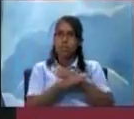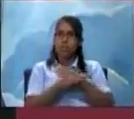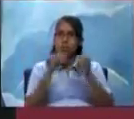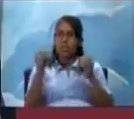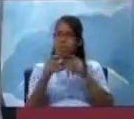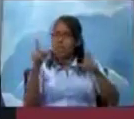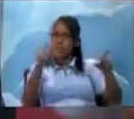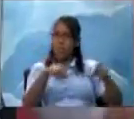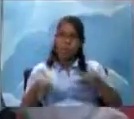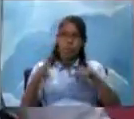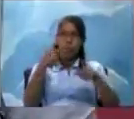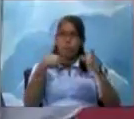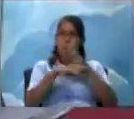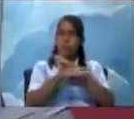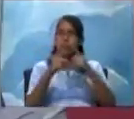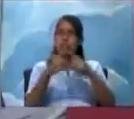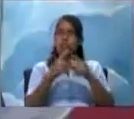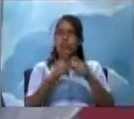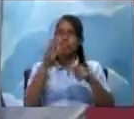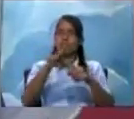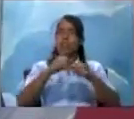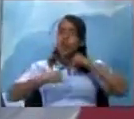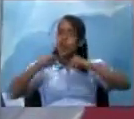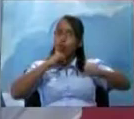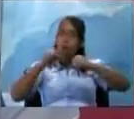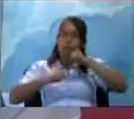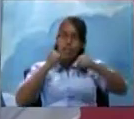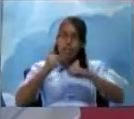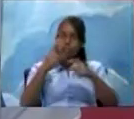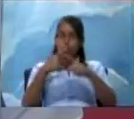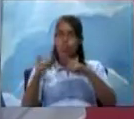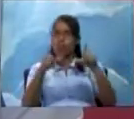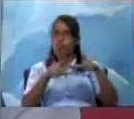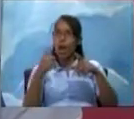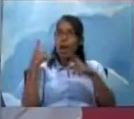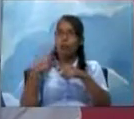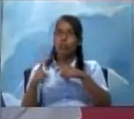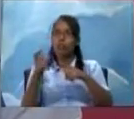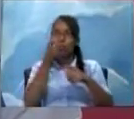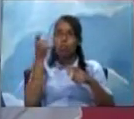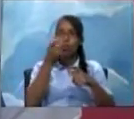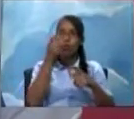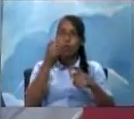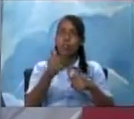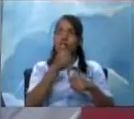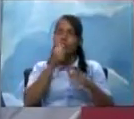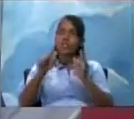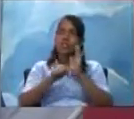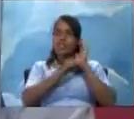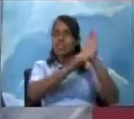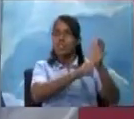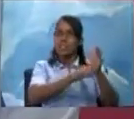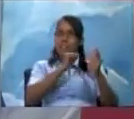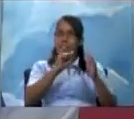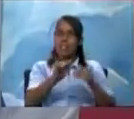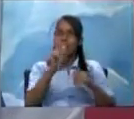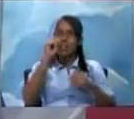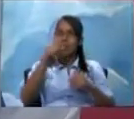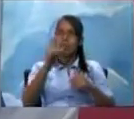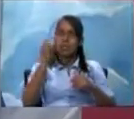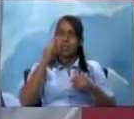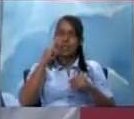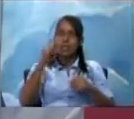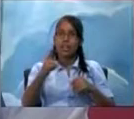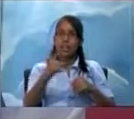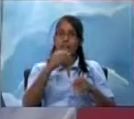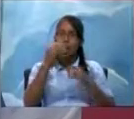hacia aquel estadio, vámonos para acá, vámonos para allá. Y andan corriendo de un lado a otro buscando pues señales. Y también